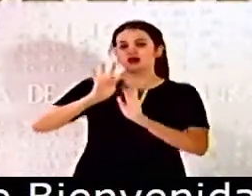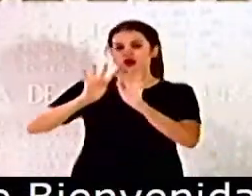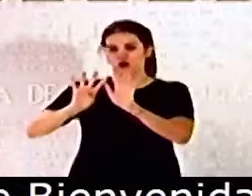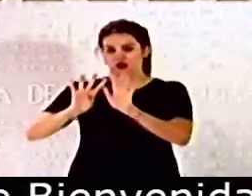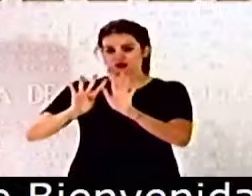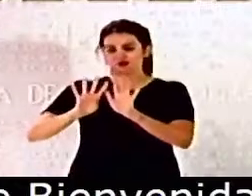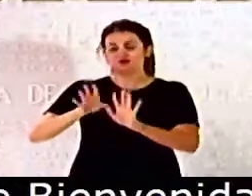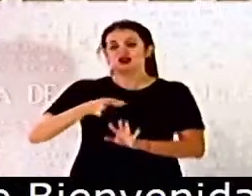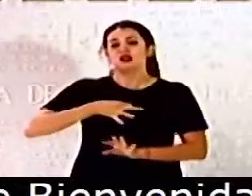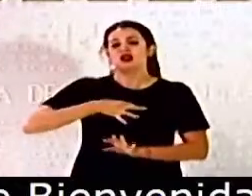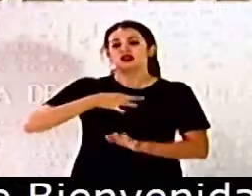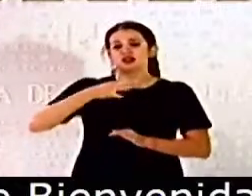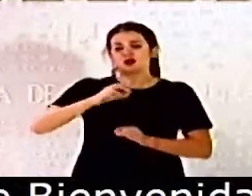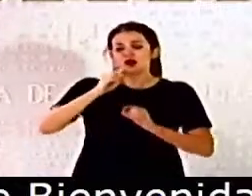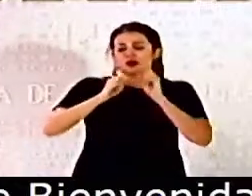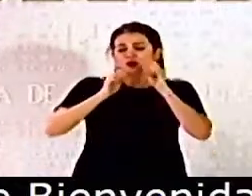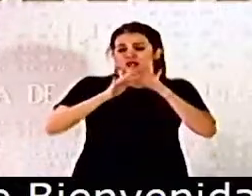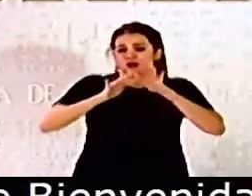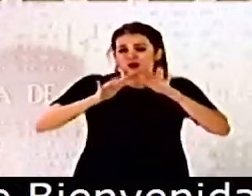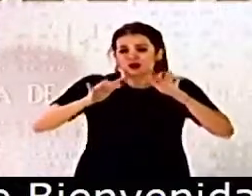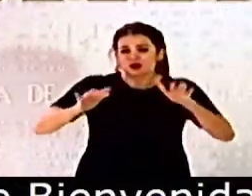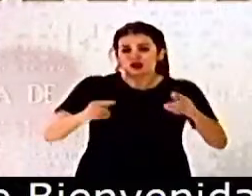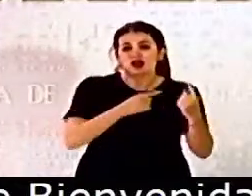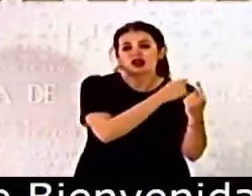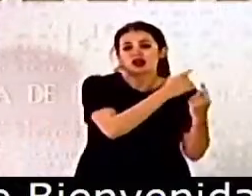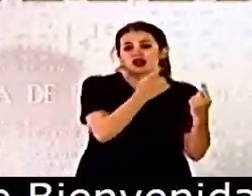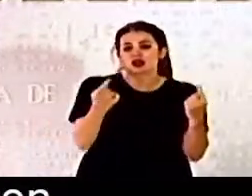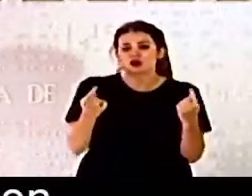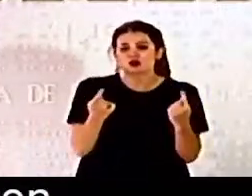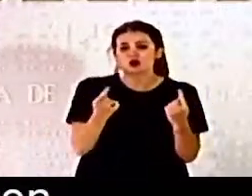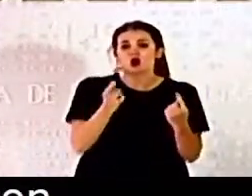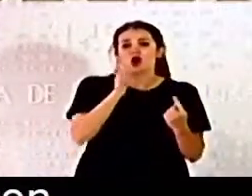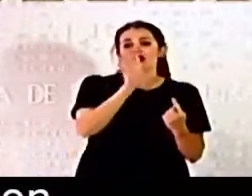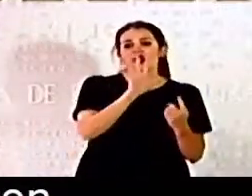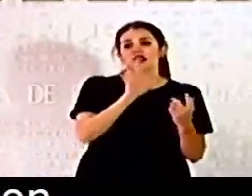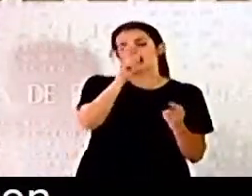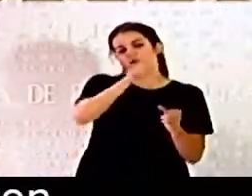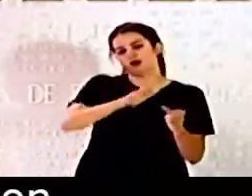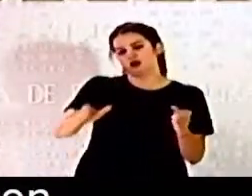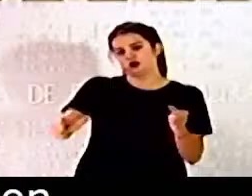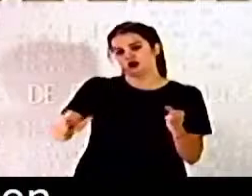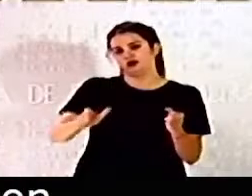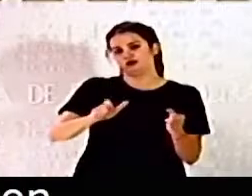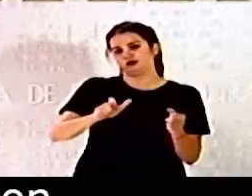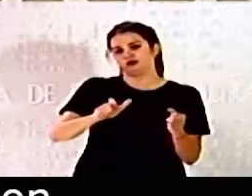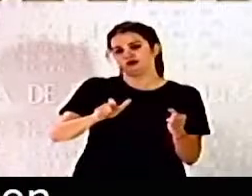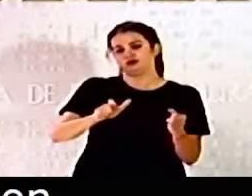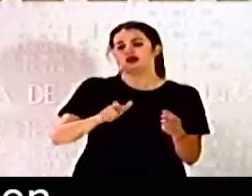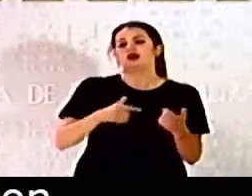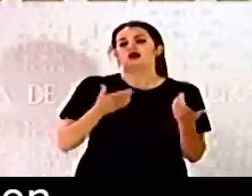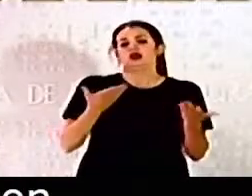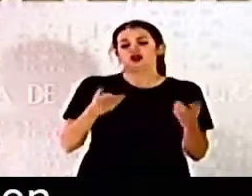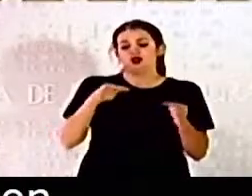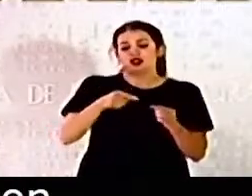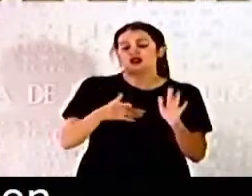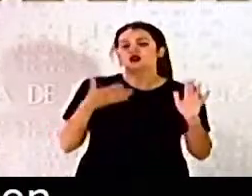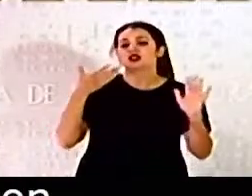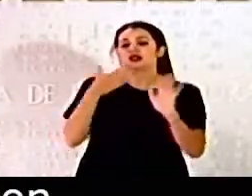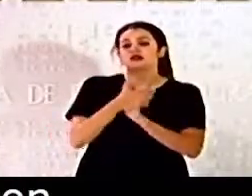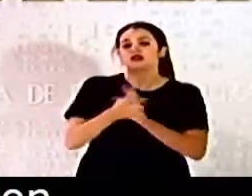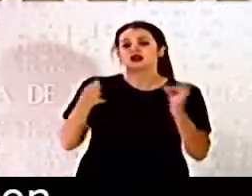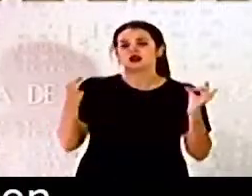una posibilidad de contagiar cada infectado de 5 personas. Y esto hace que el ritmo de